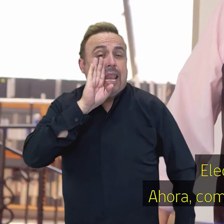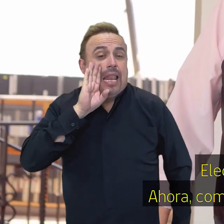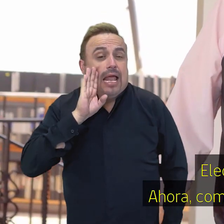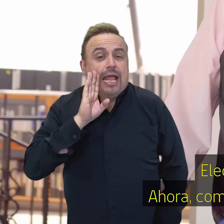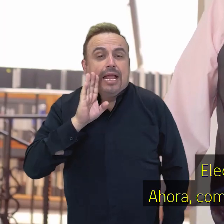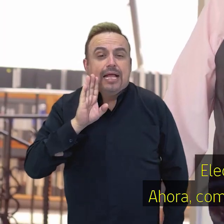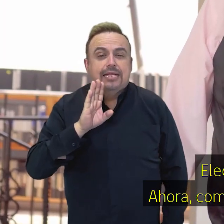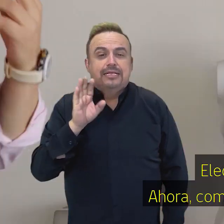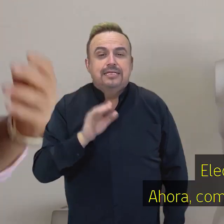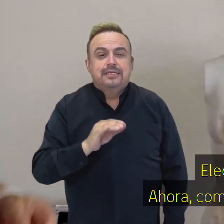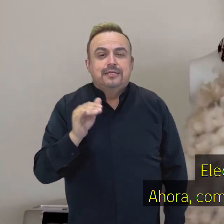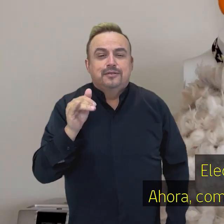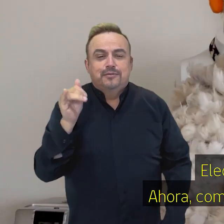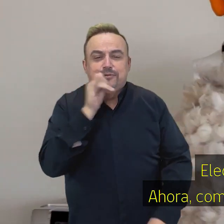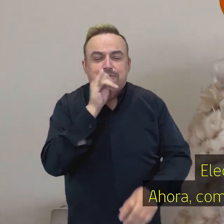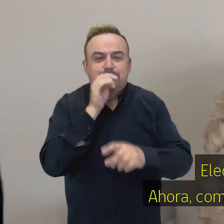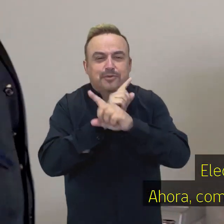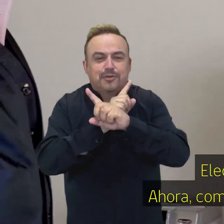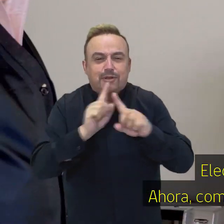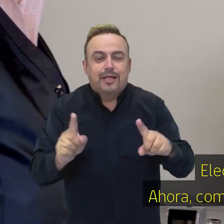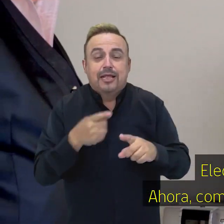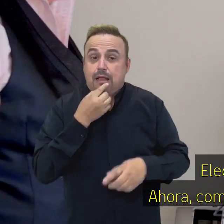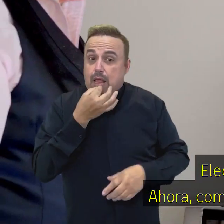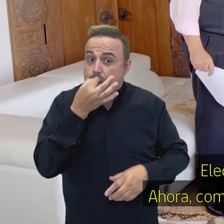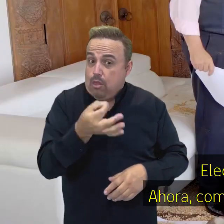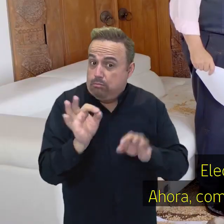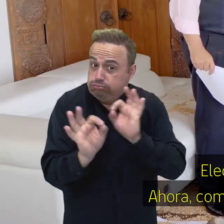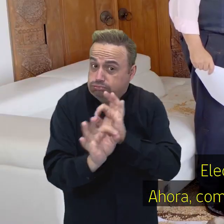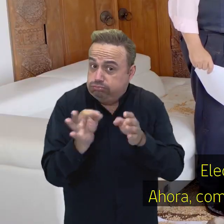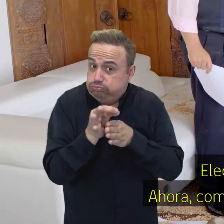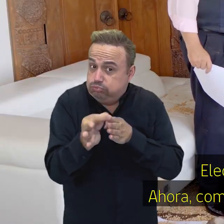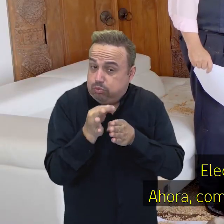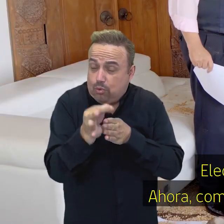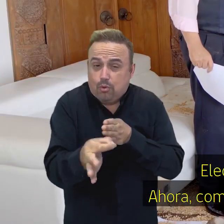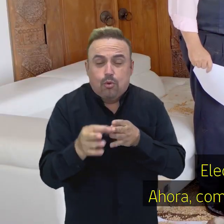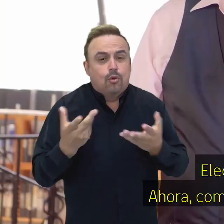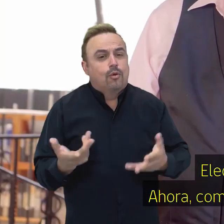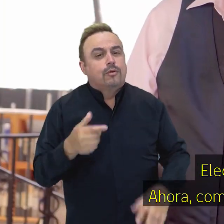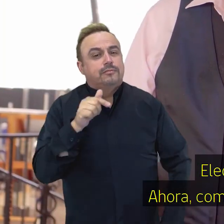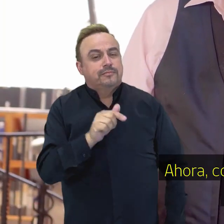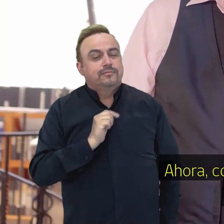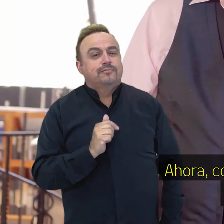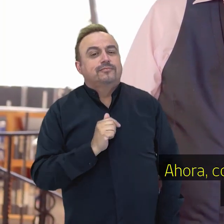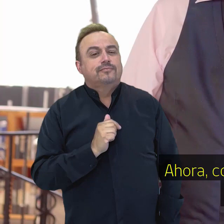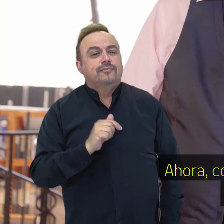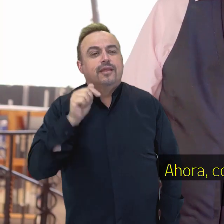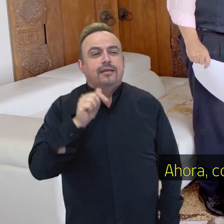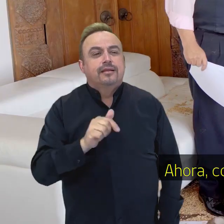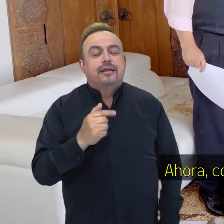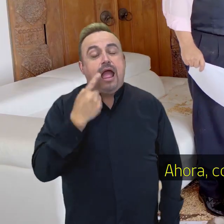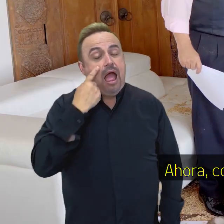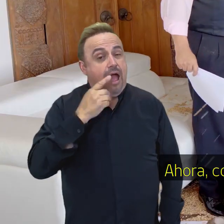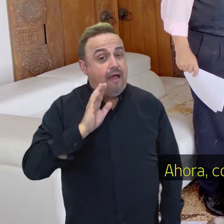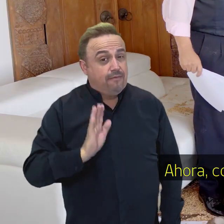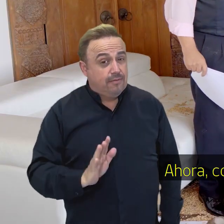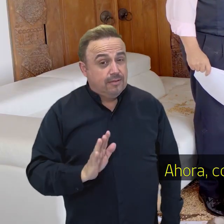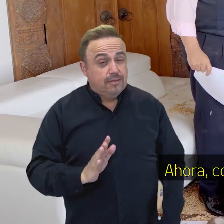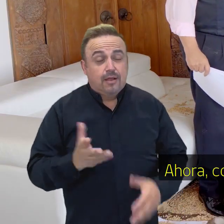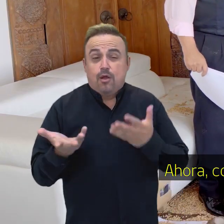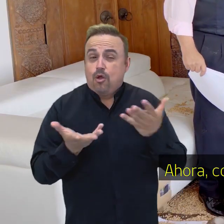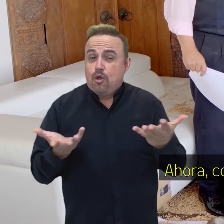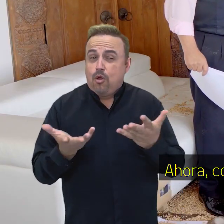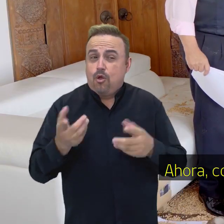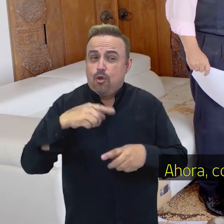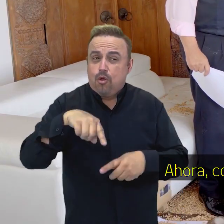no vague ahora. Como un consejo que voy a hacer. ¿Quién va a coger el rollo? Ahora como un consejo. A